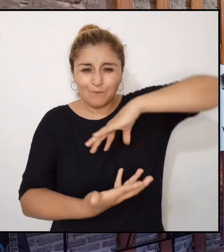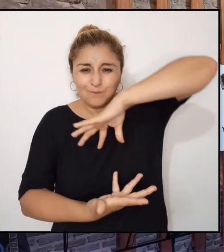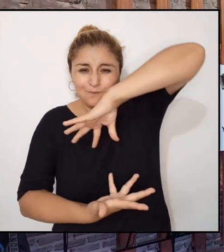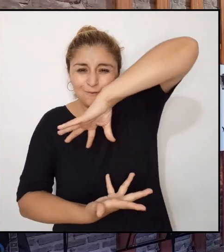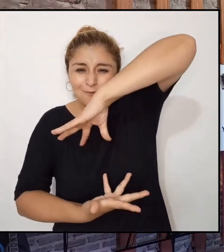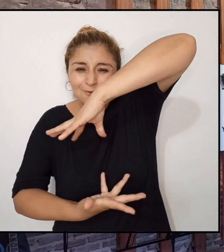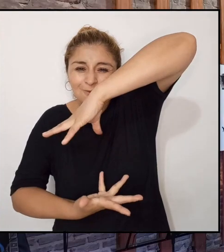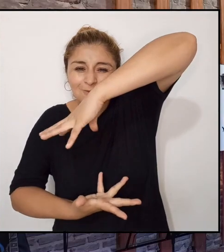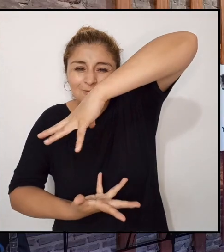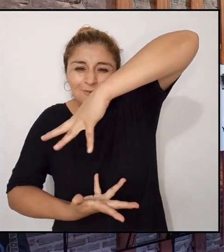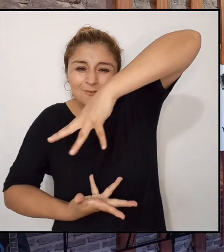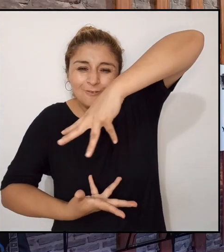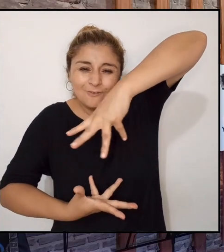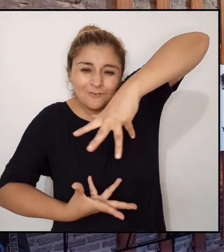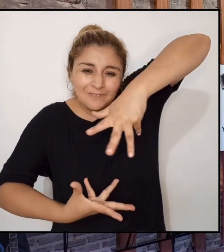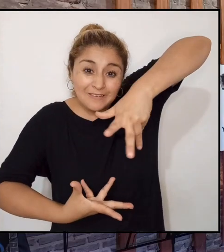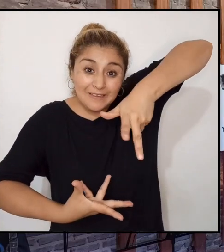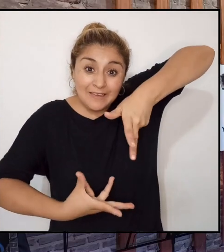también habla,